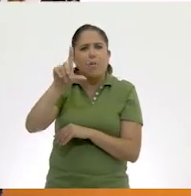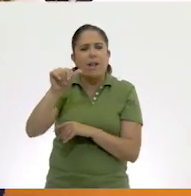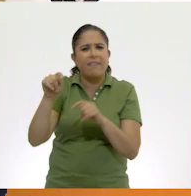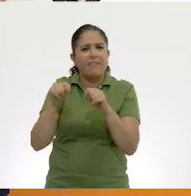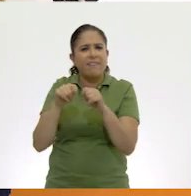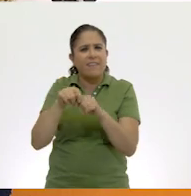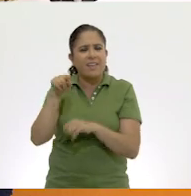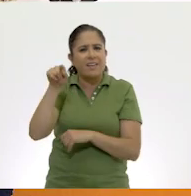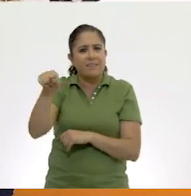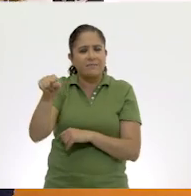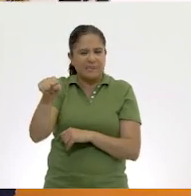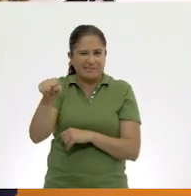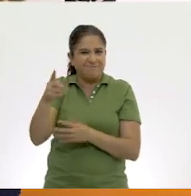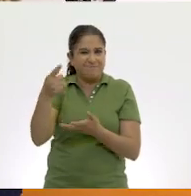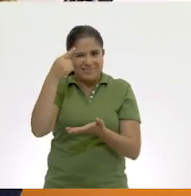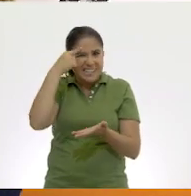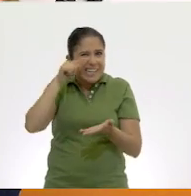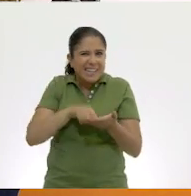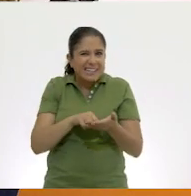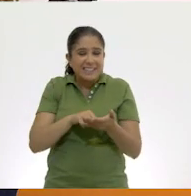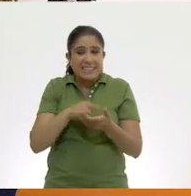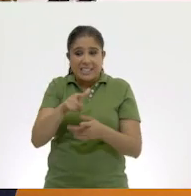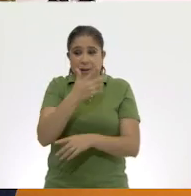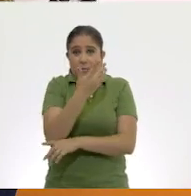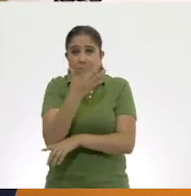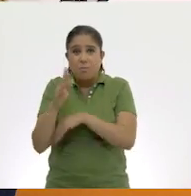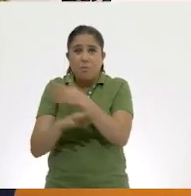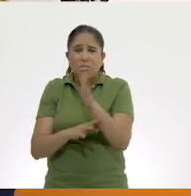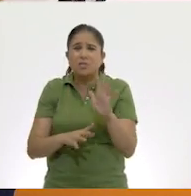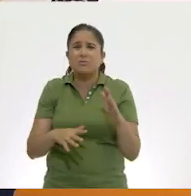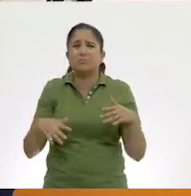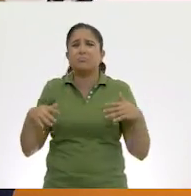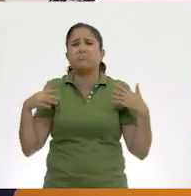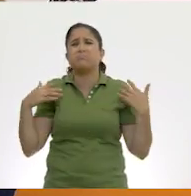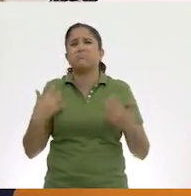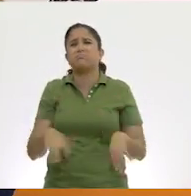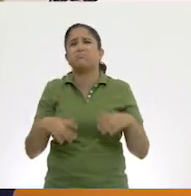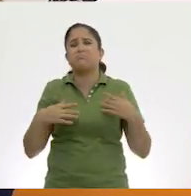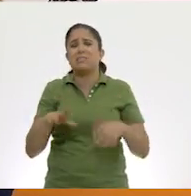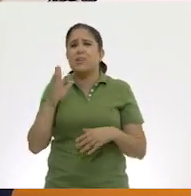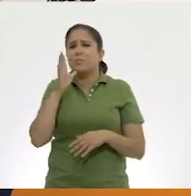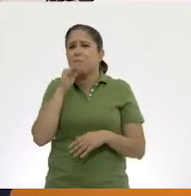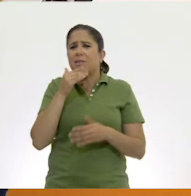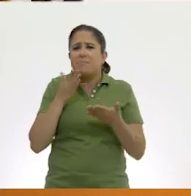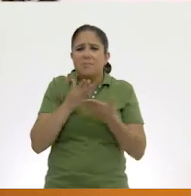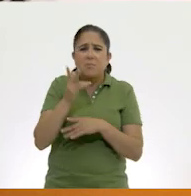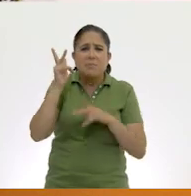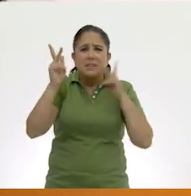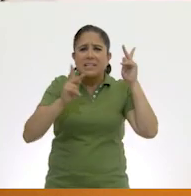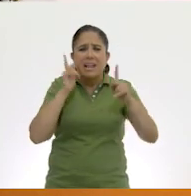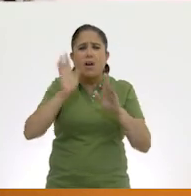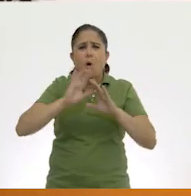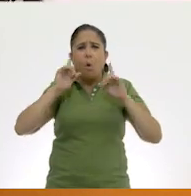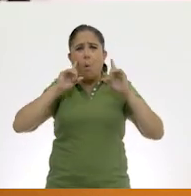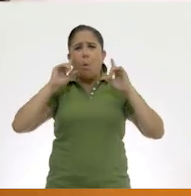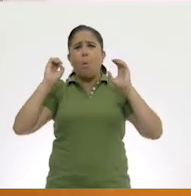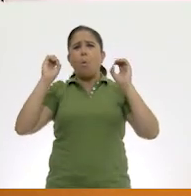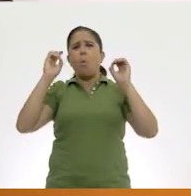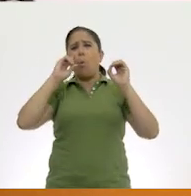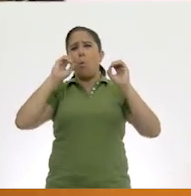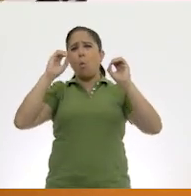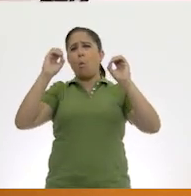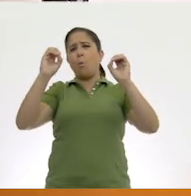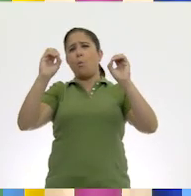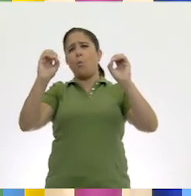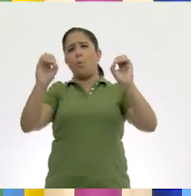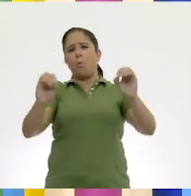qué crees que esta parte del bosque tiene mucho tiempo que no la visita es más ya regreso